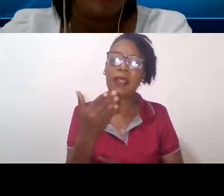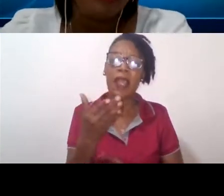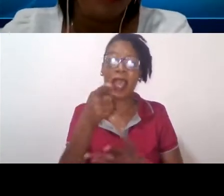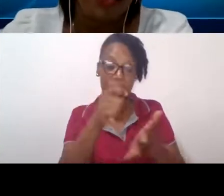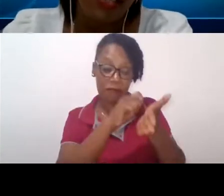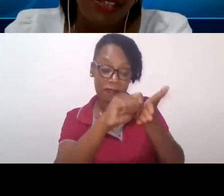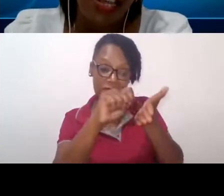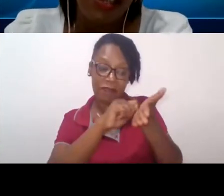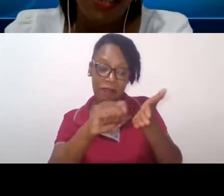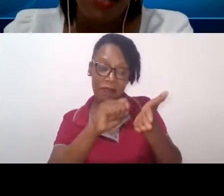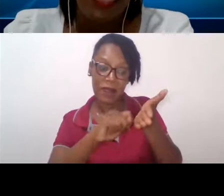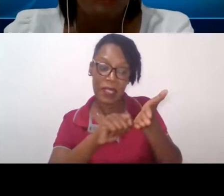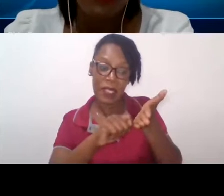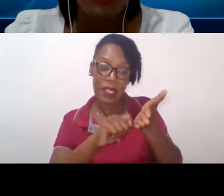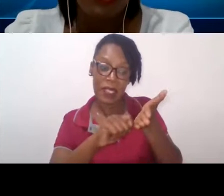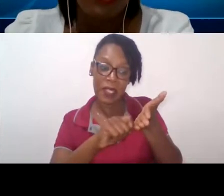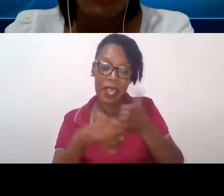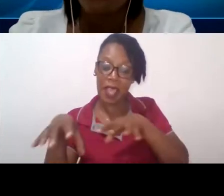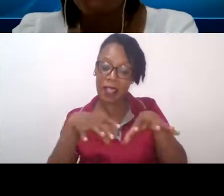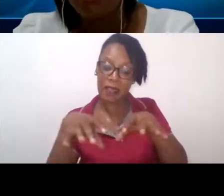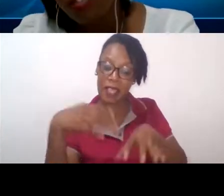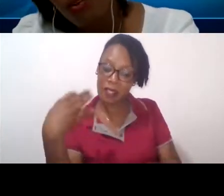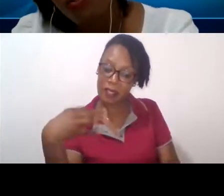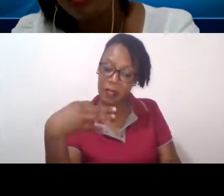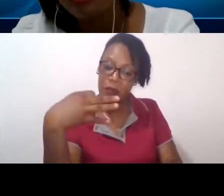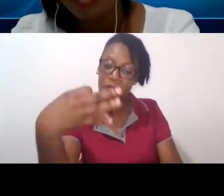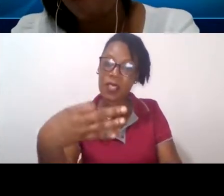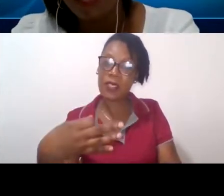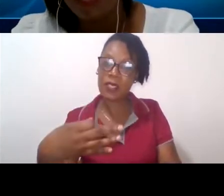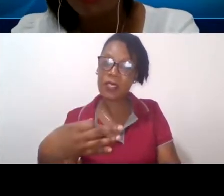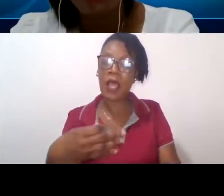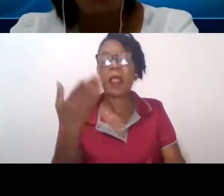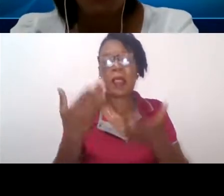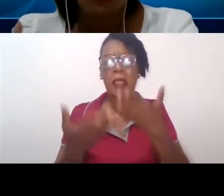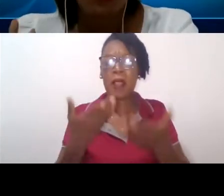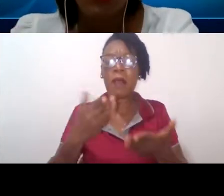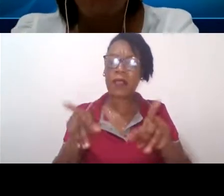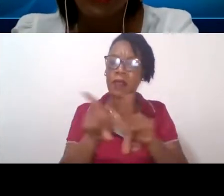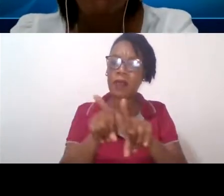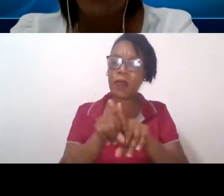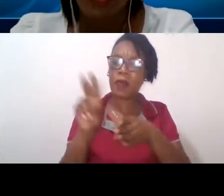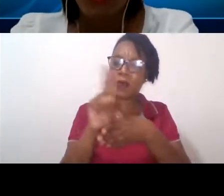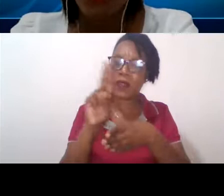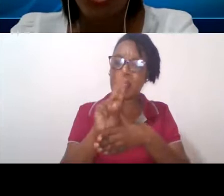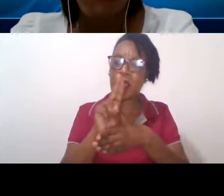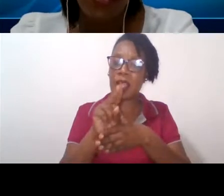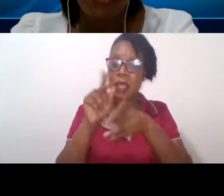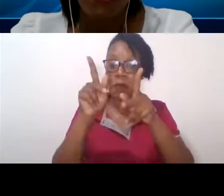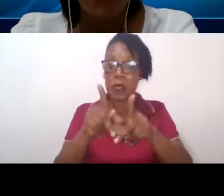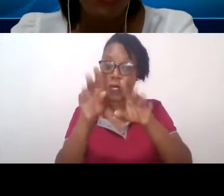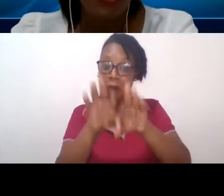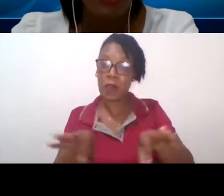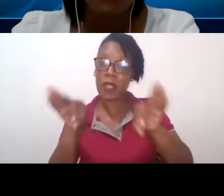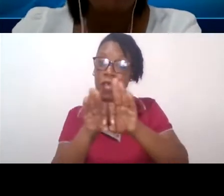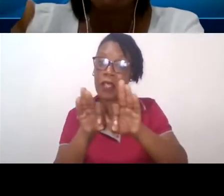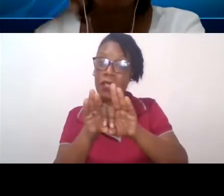actividades diarias que realizan las personas estudiantes, o también las podemos utilizar para los sucesos que son más importantes o